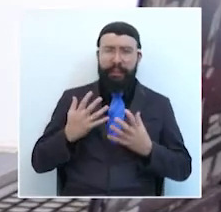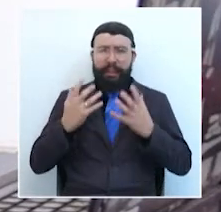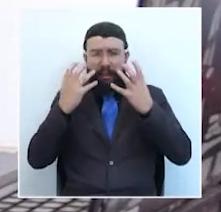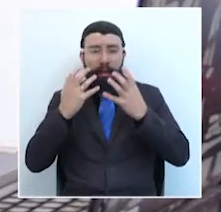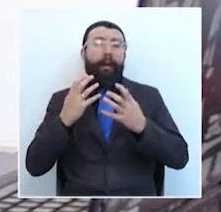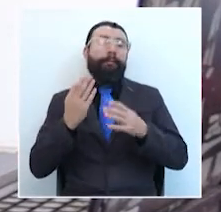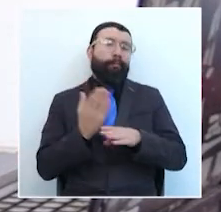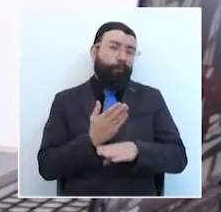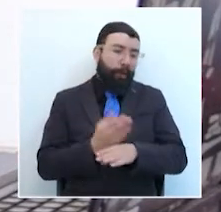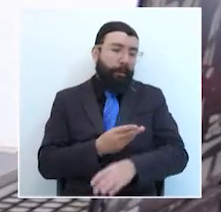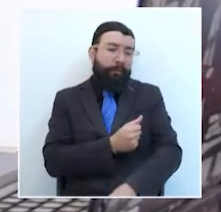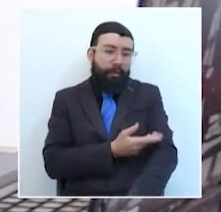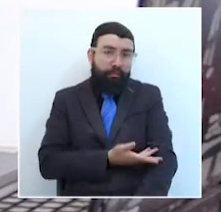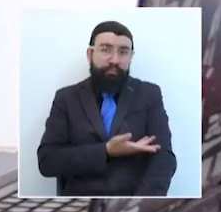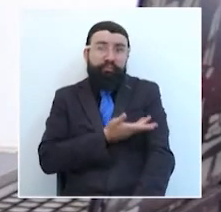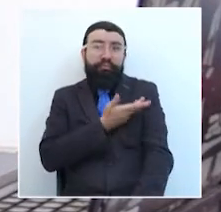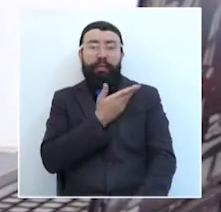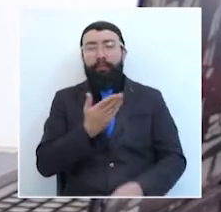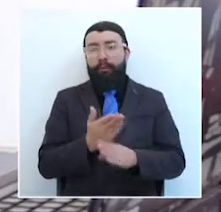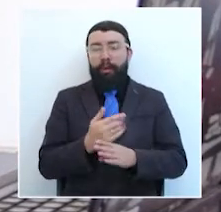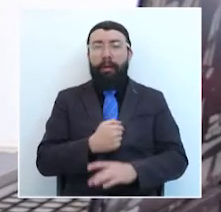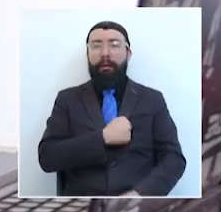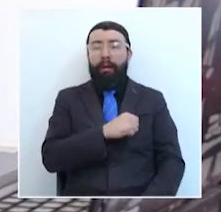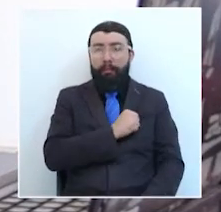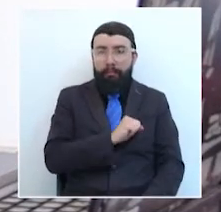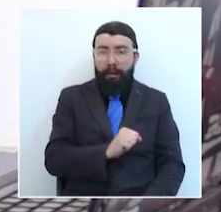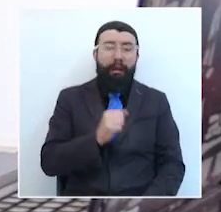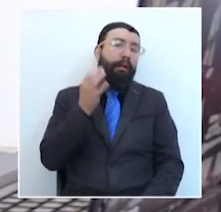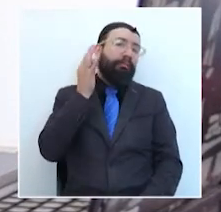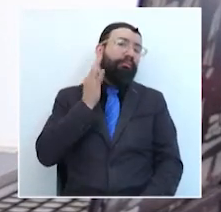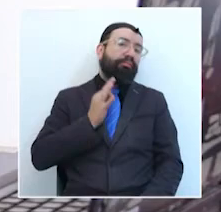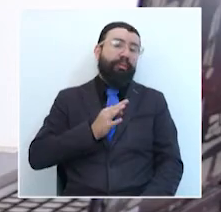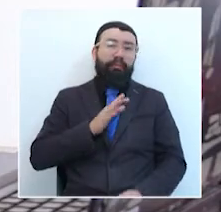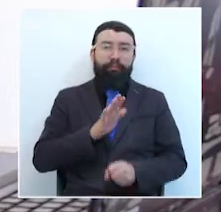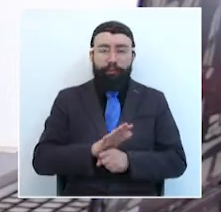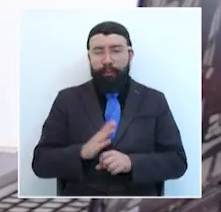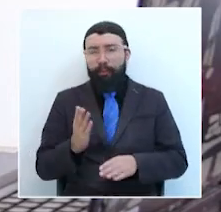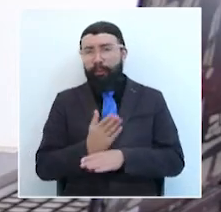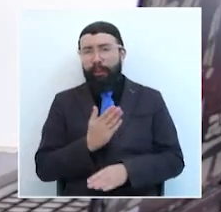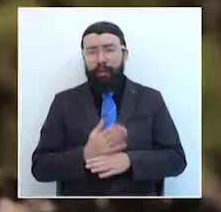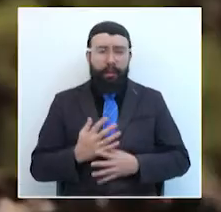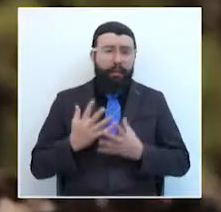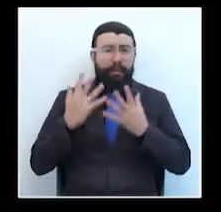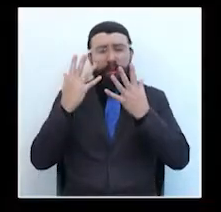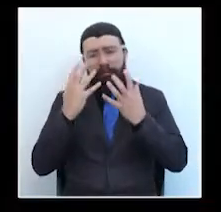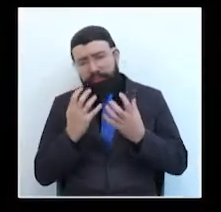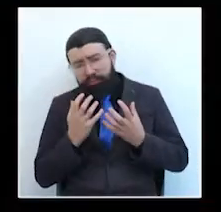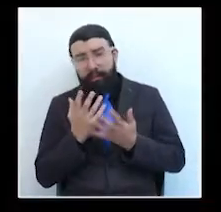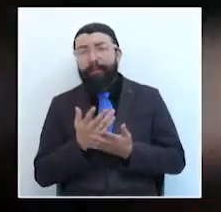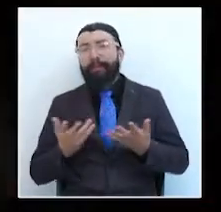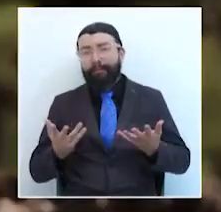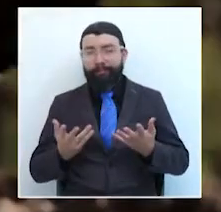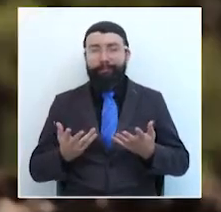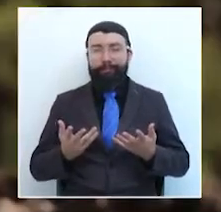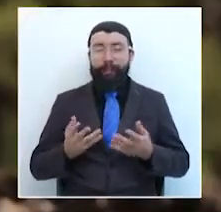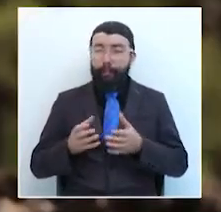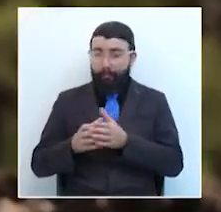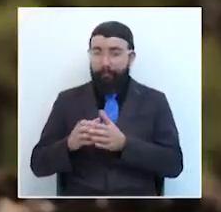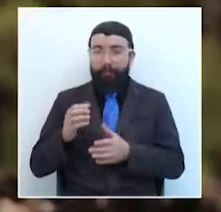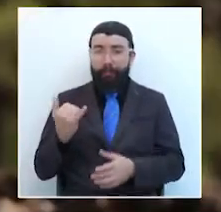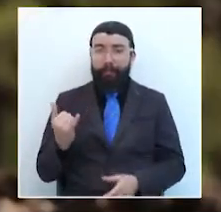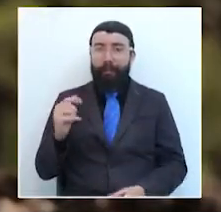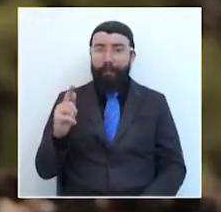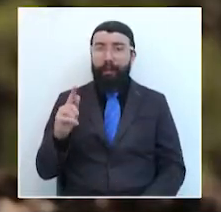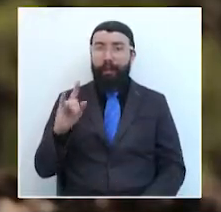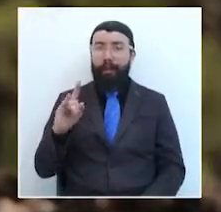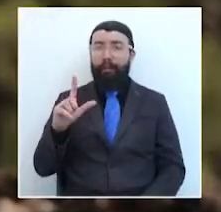problemas cardiacos enfermedades coronarias trastornos del estado de ánimo y ansiedad el mindfulness ayuda a combatir el